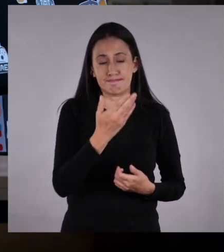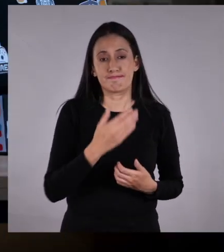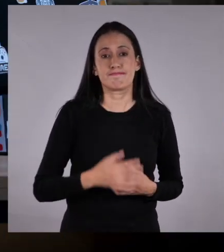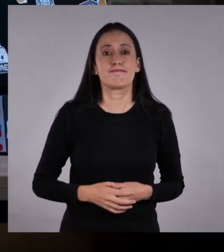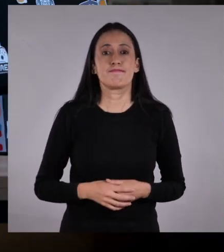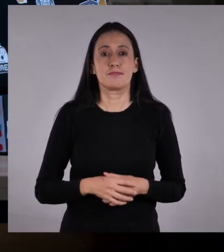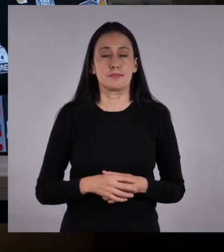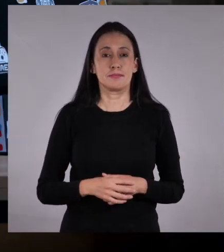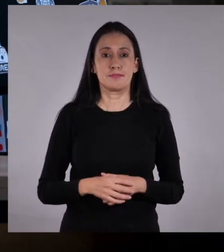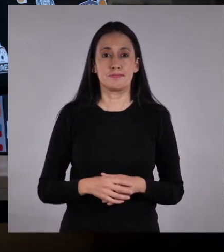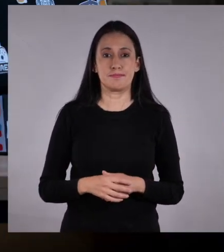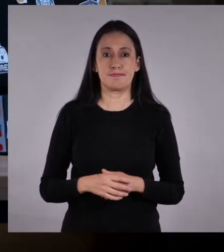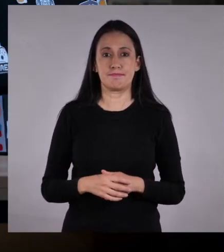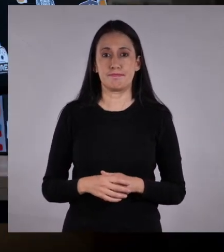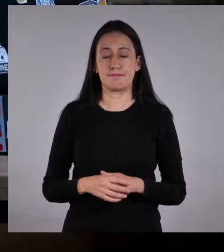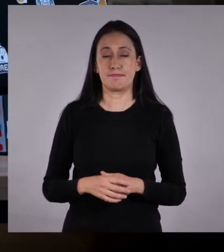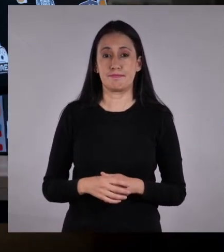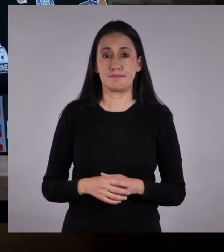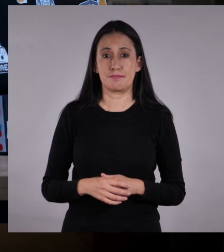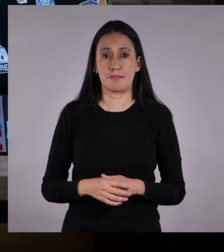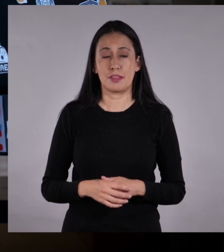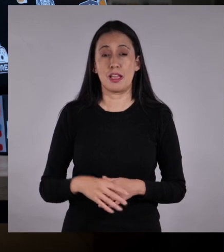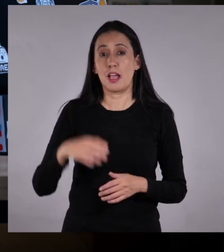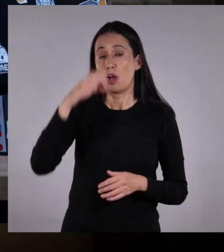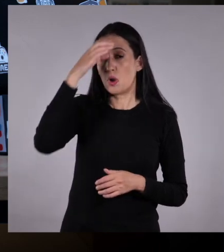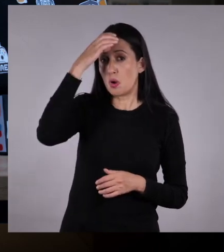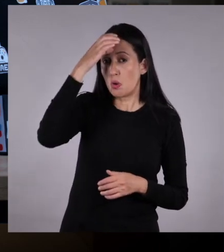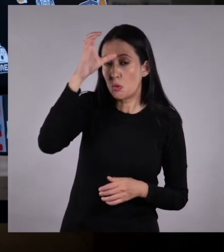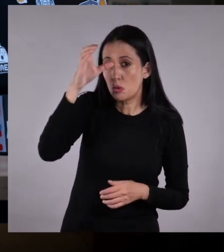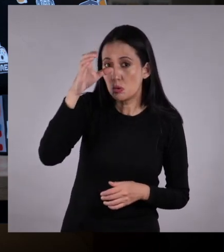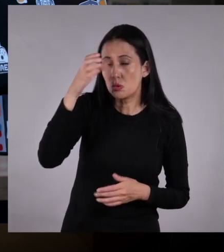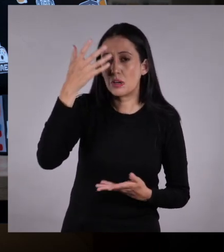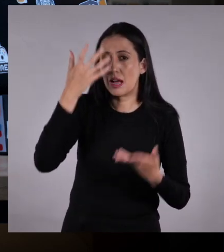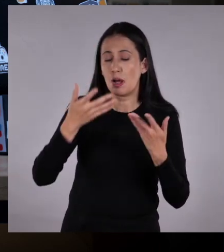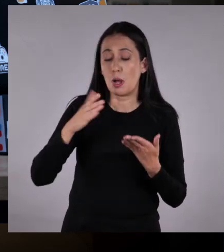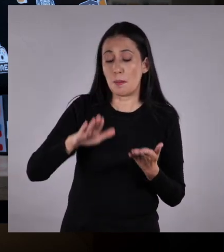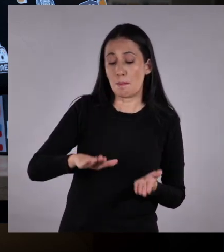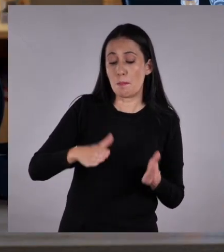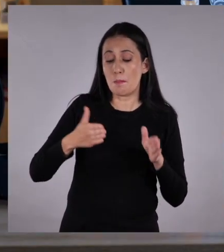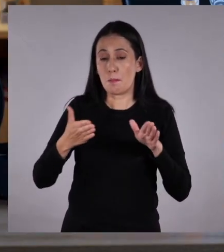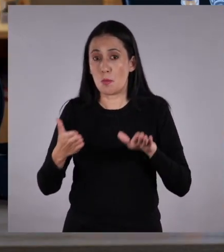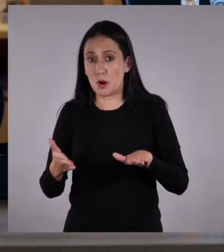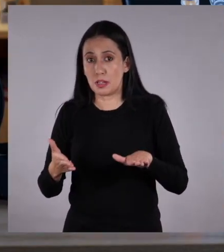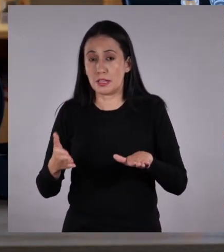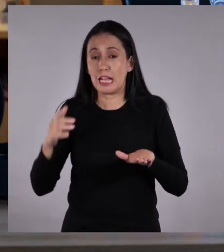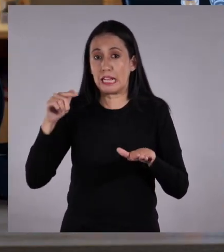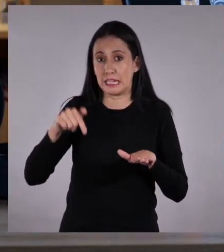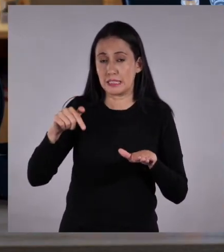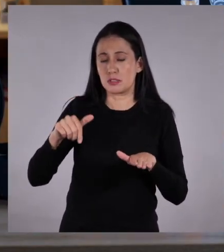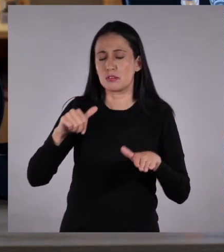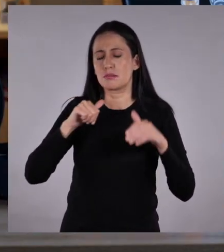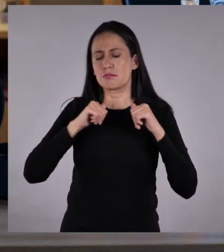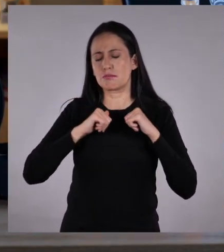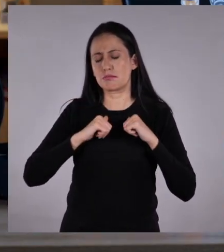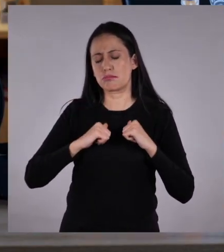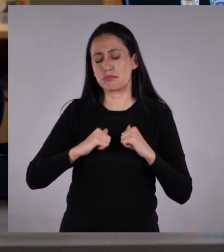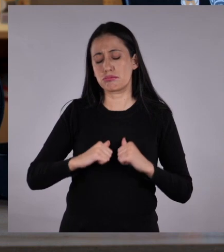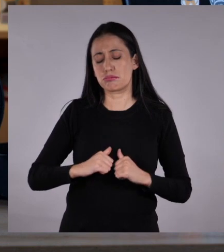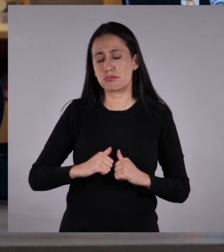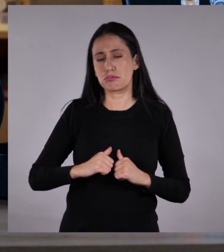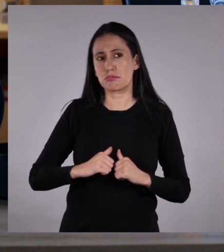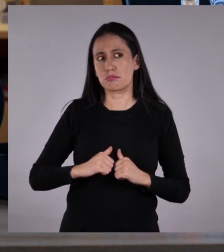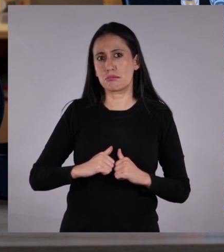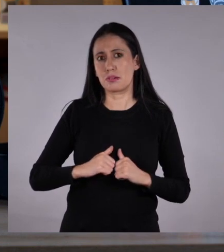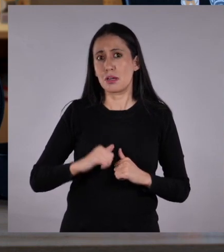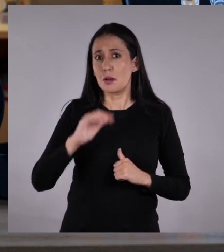Para nuestra cultura, la muerte es un momento de pérdida y gran tristeza. Pero, ¿sabían que existen culturas